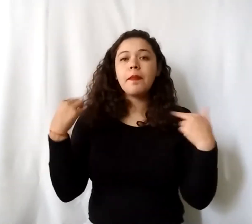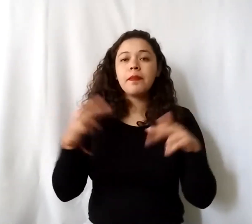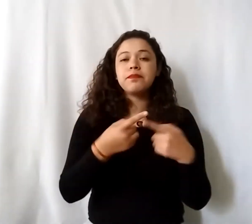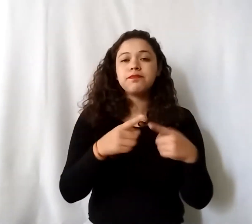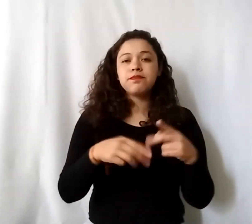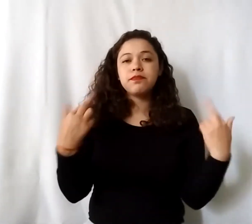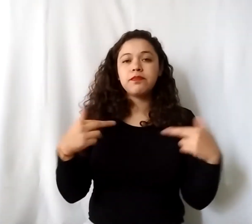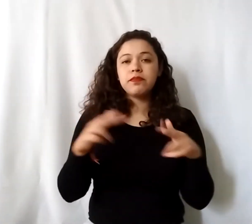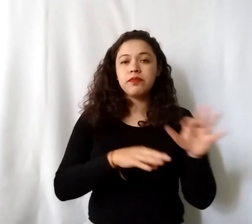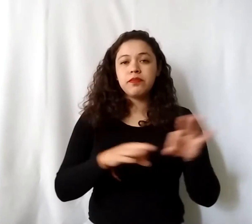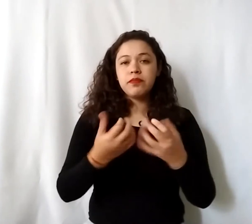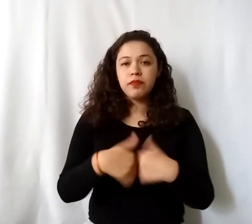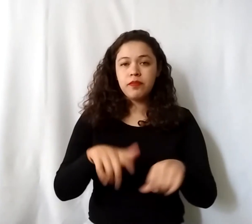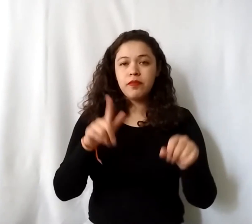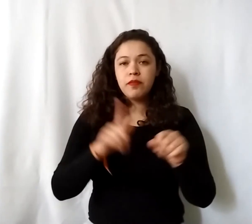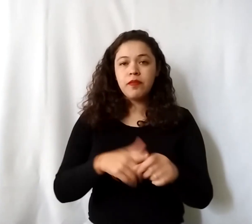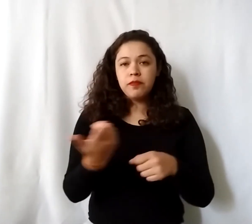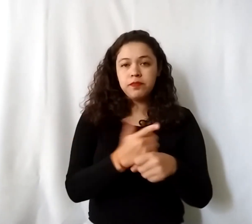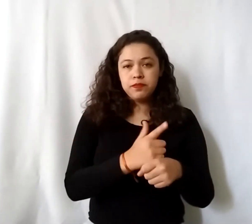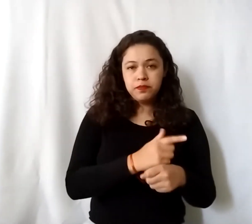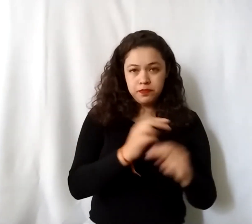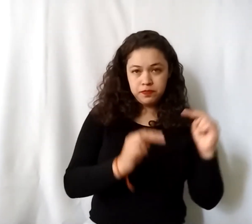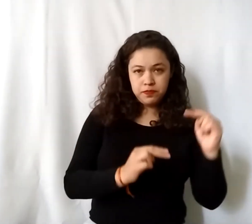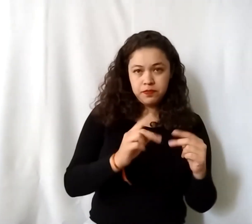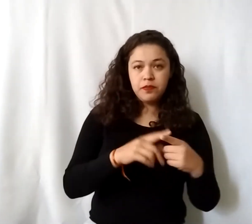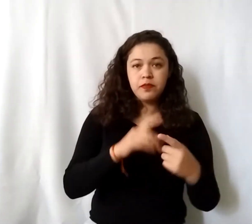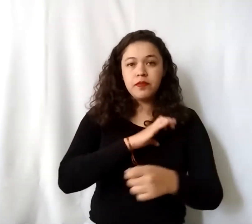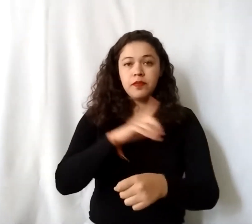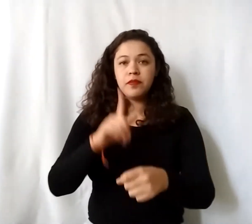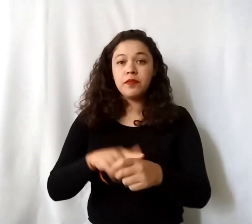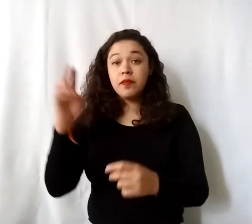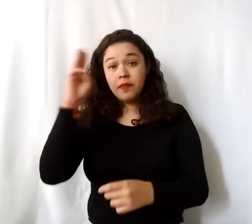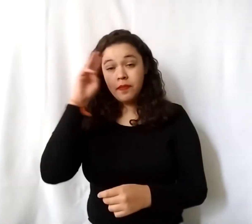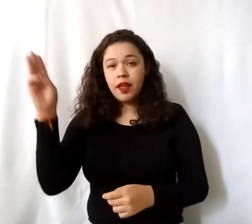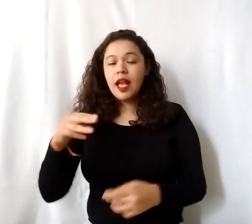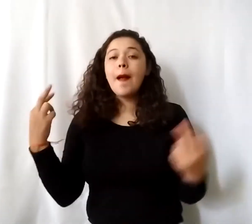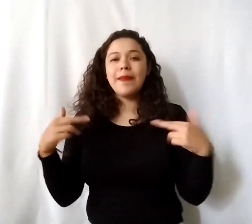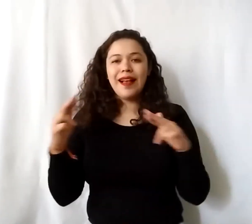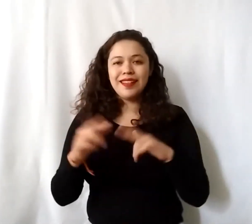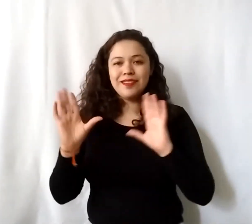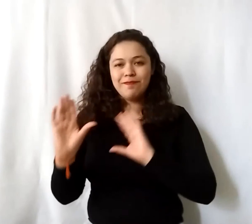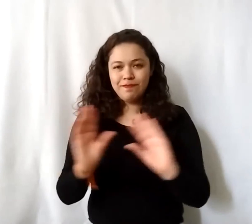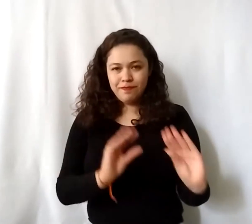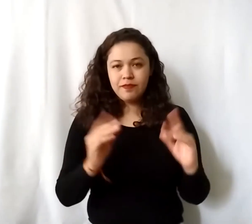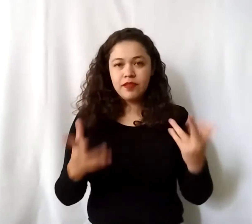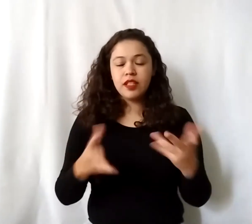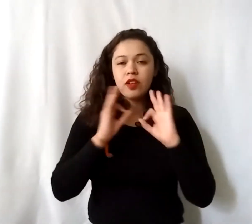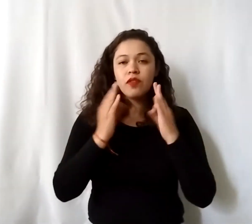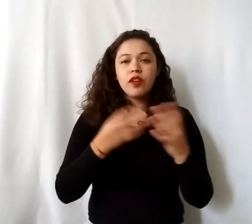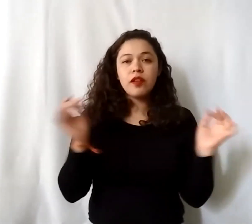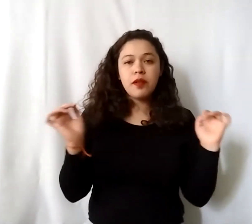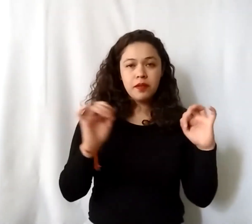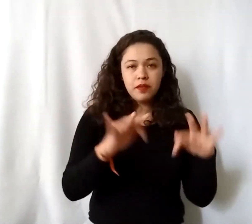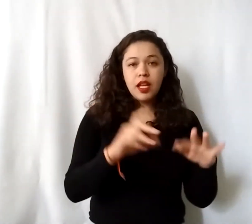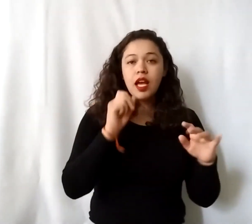trabajo social a nivel licenciatura, especialidad y maestría, en las modalidades tanto presencial como a